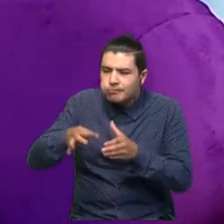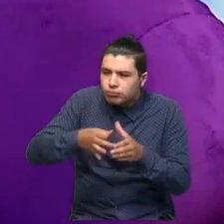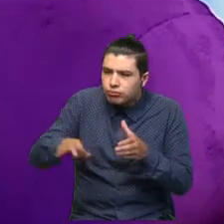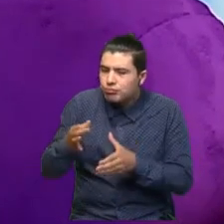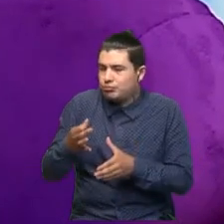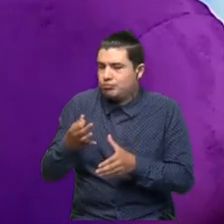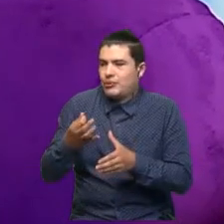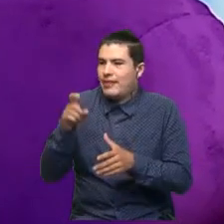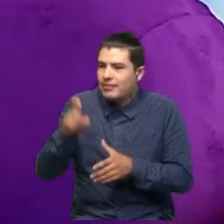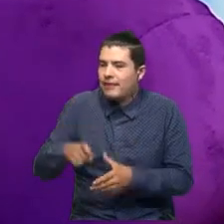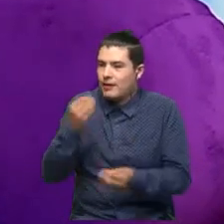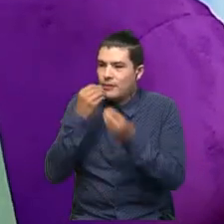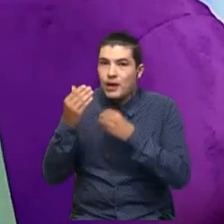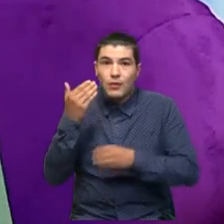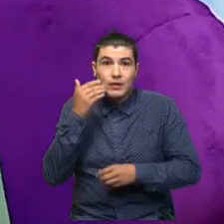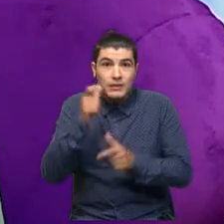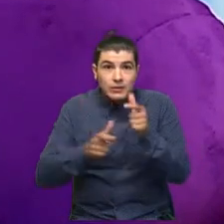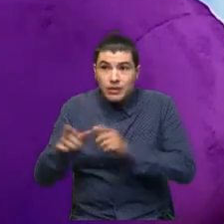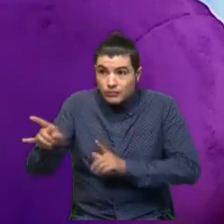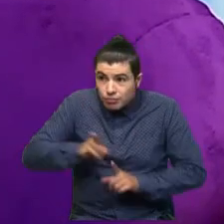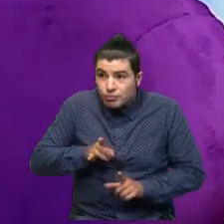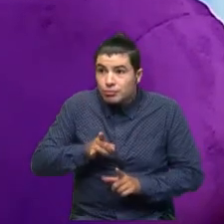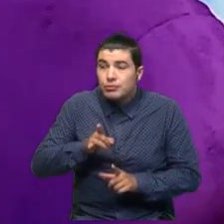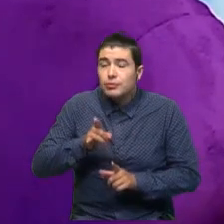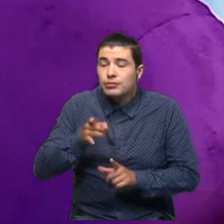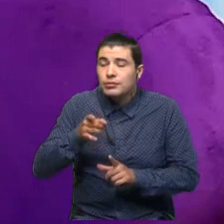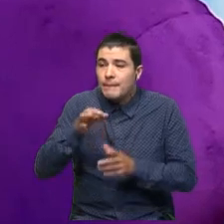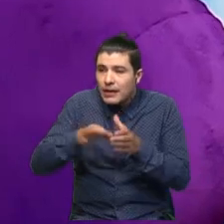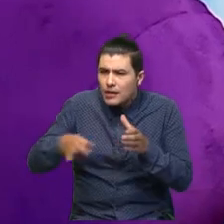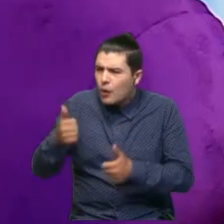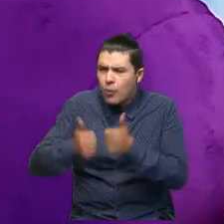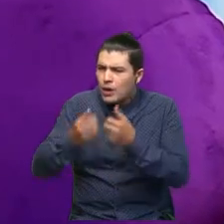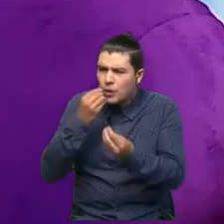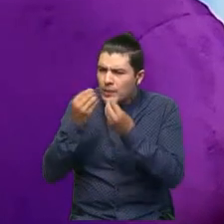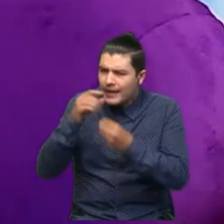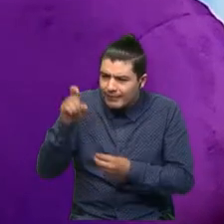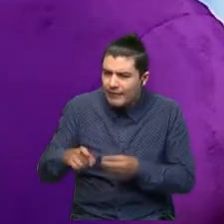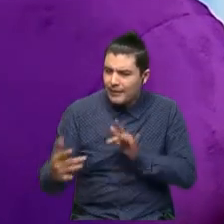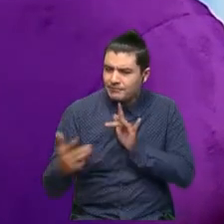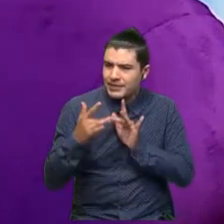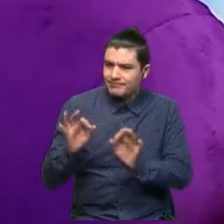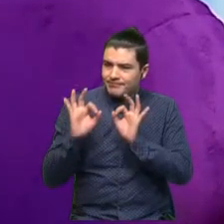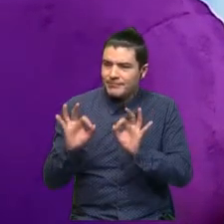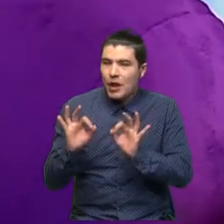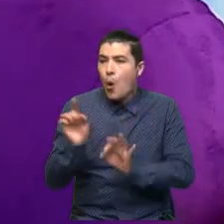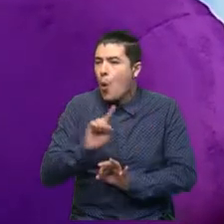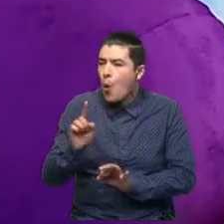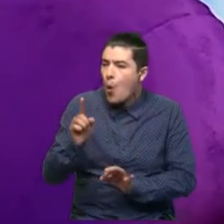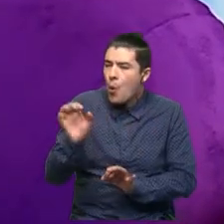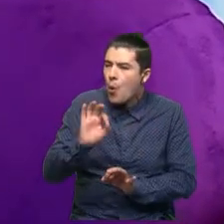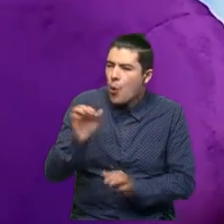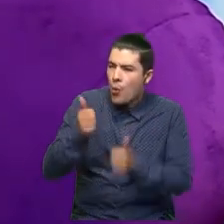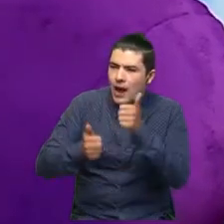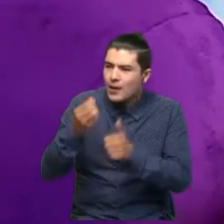síntomas? Cuando la persona ya ha adquirido la bacteria, ¿qué alimentos le diría a usted no los consuma